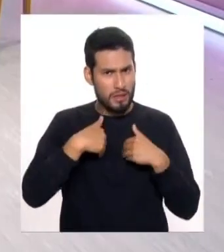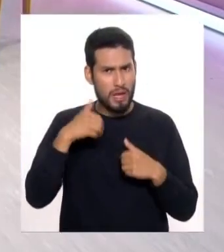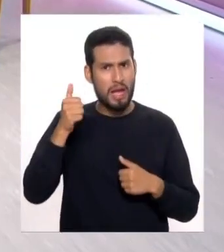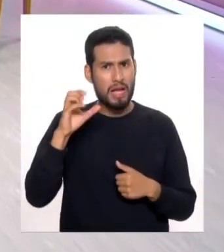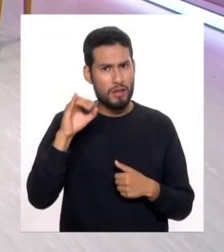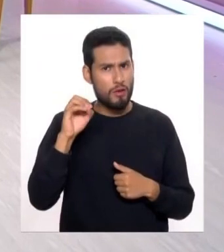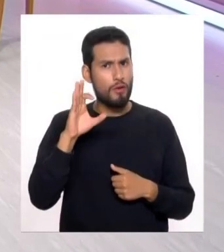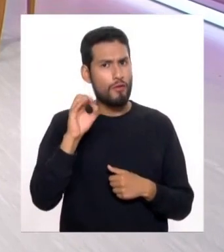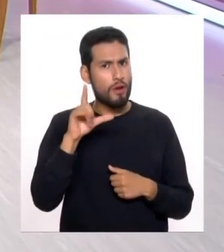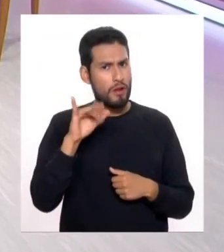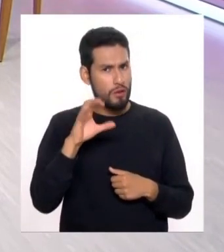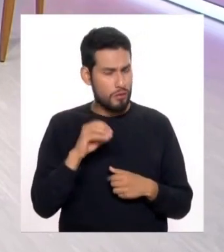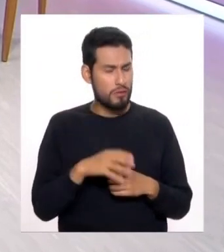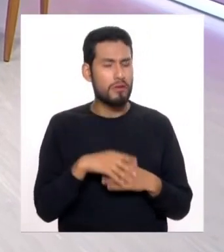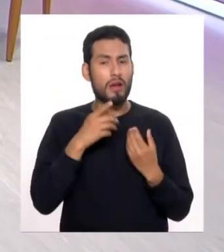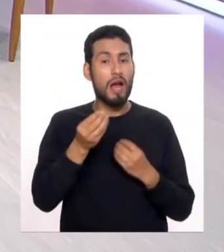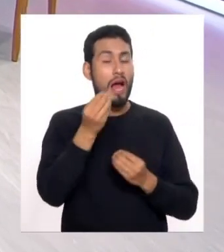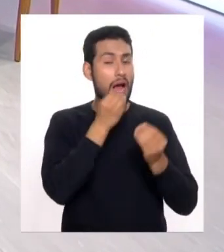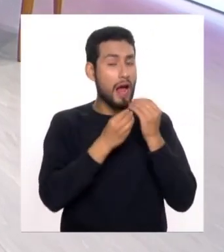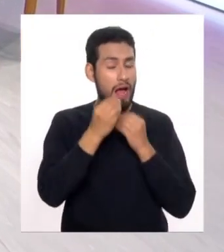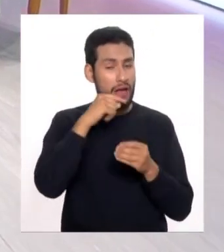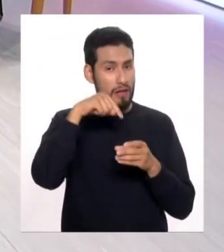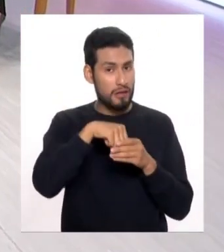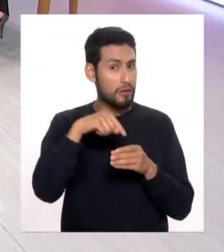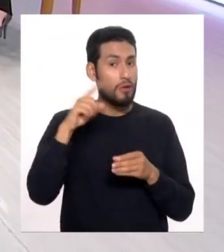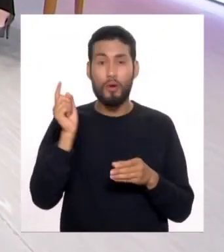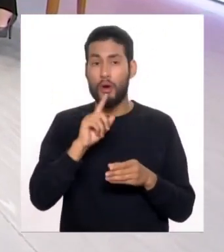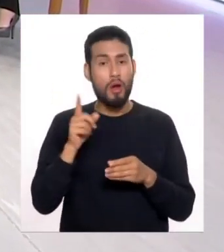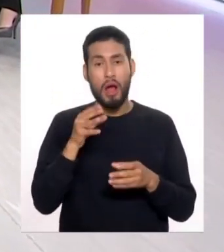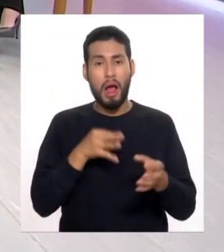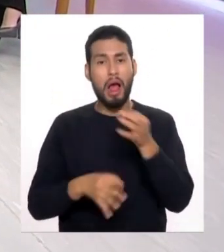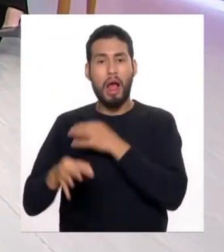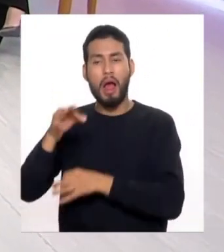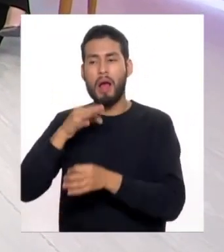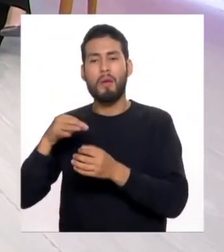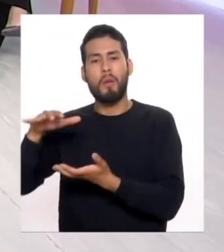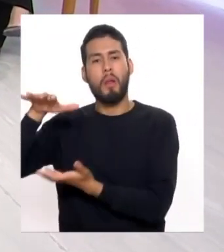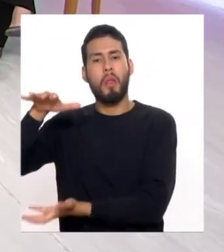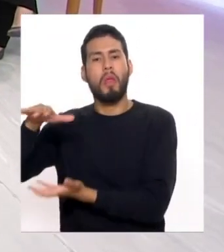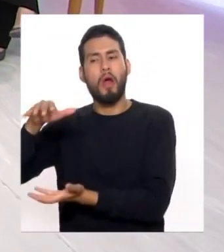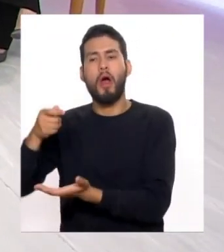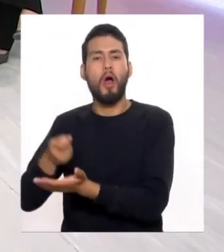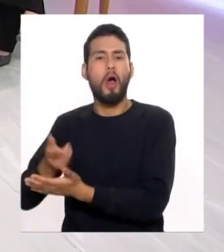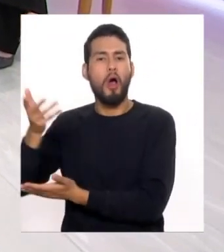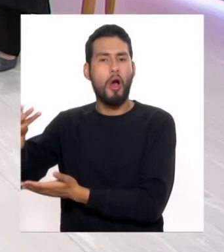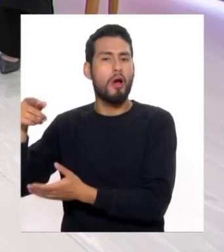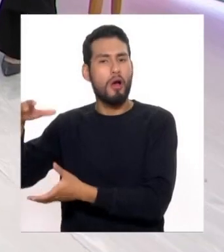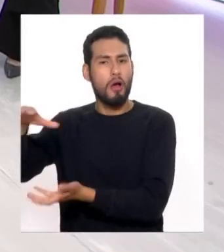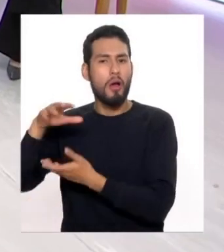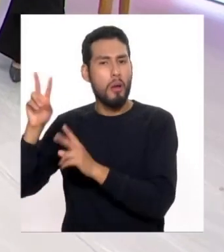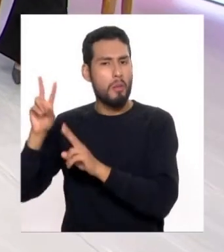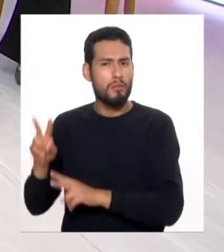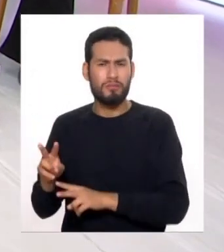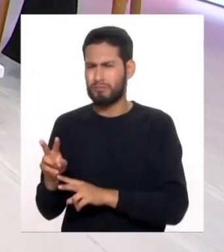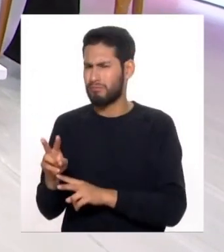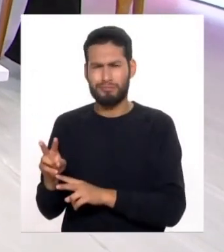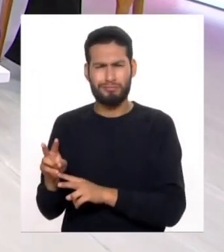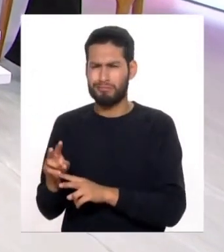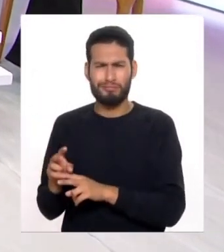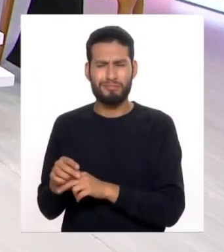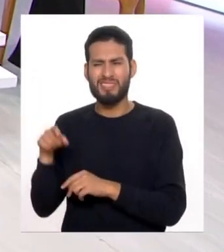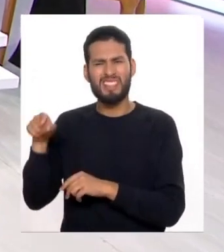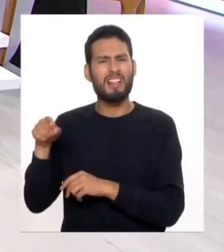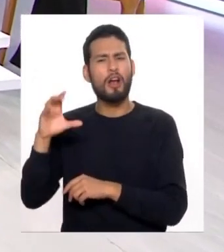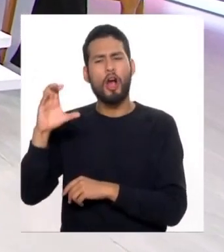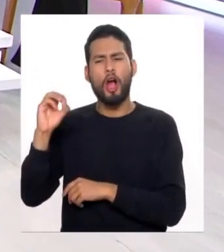ácido fólico. Por lo tanto, la alimentación no debe ser reemplazada por complementos o suplementos vitamínicos. Es como su mismo nombre lo